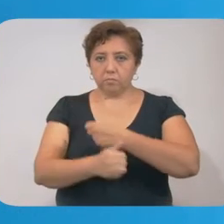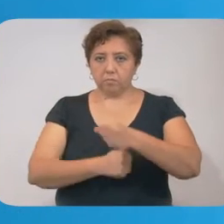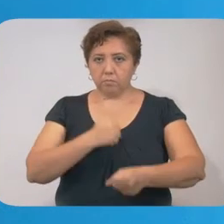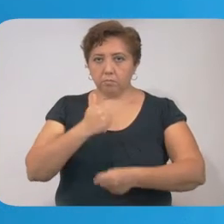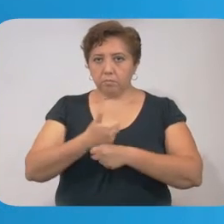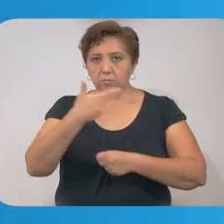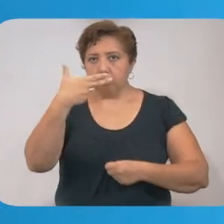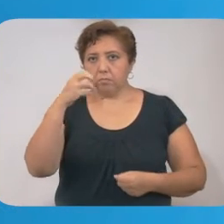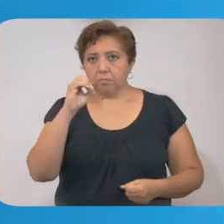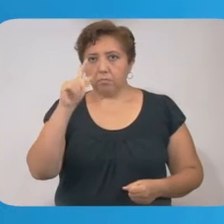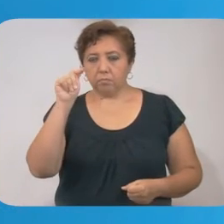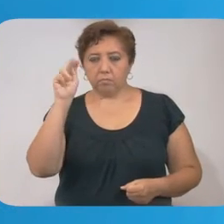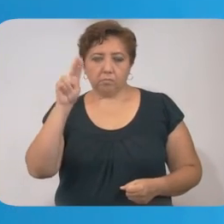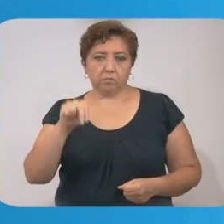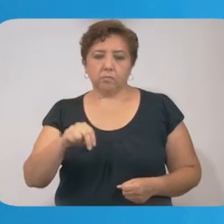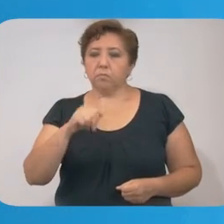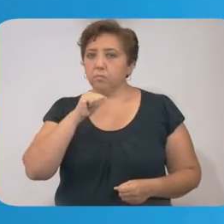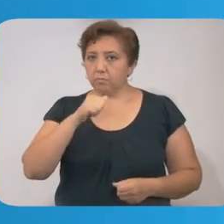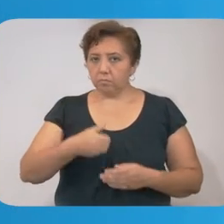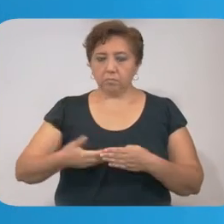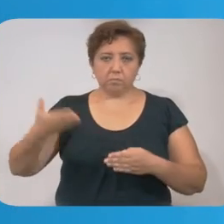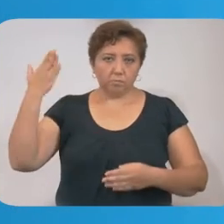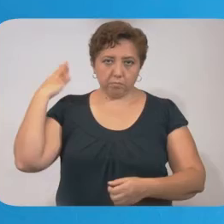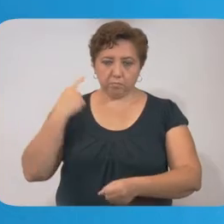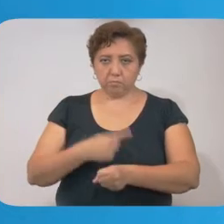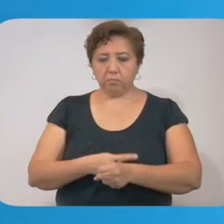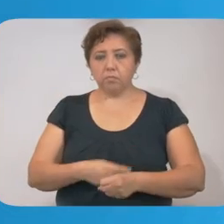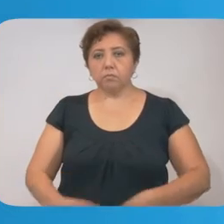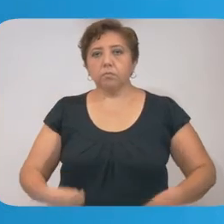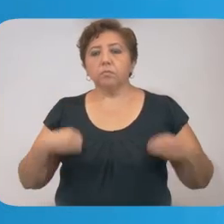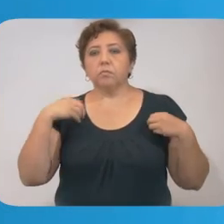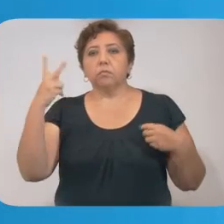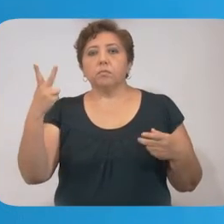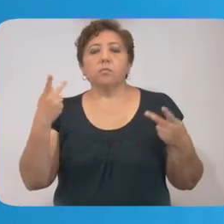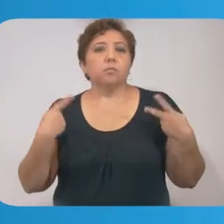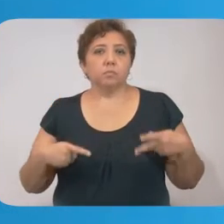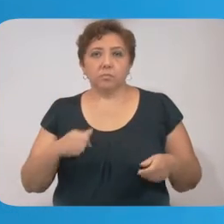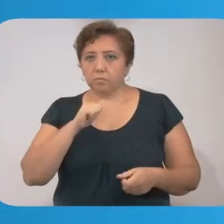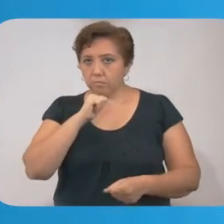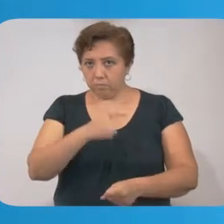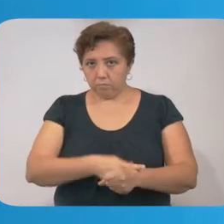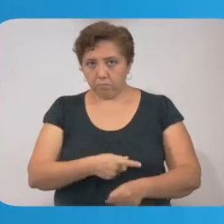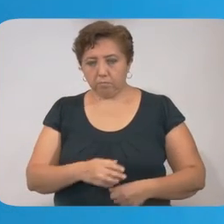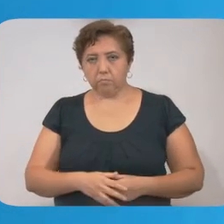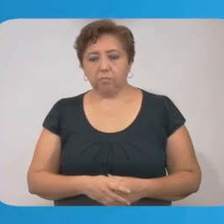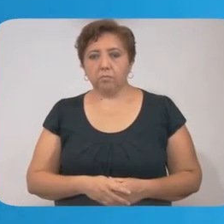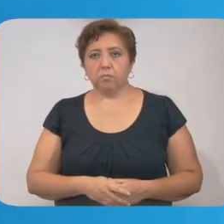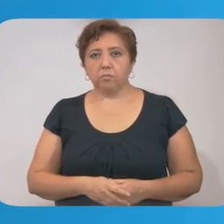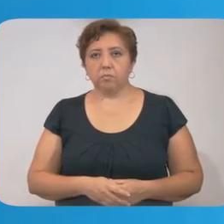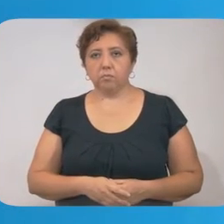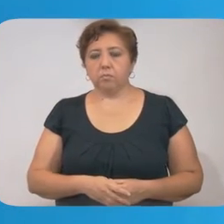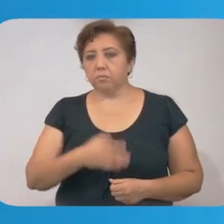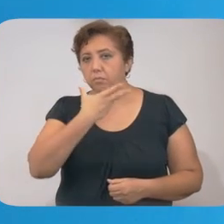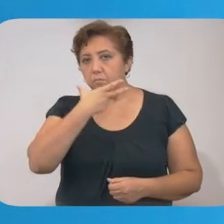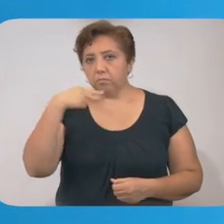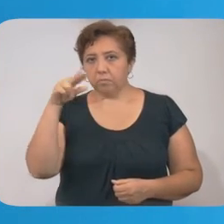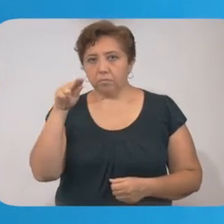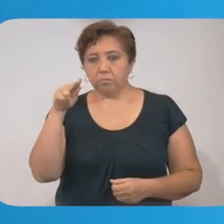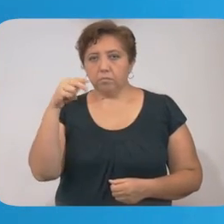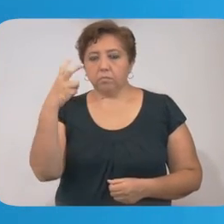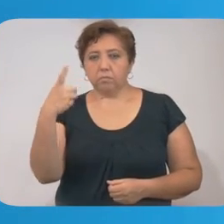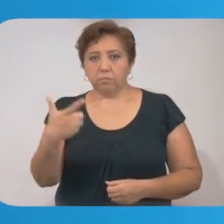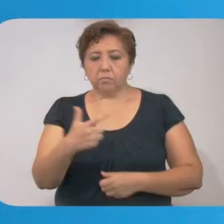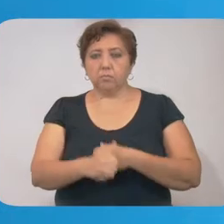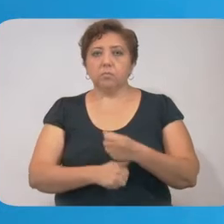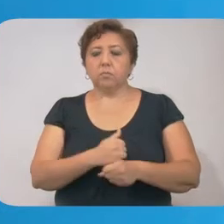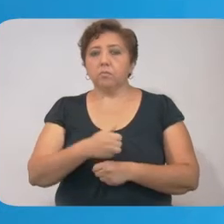antecedentes médicos. Vivía con dos personas, ambas asintomáticas. Hombre de 87 años de Vaca, con EPOC y